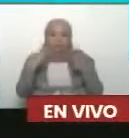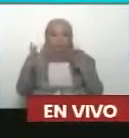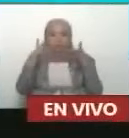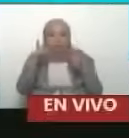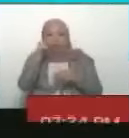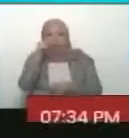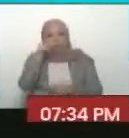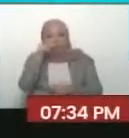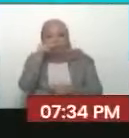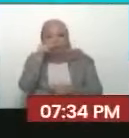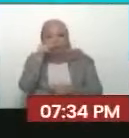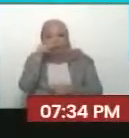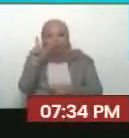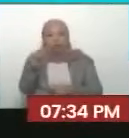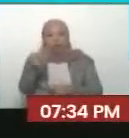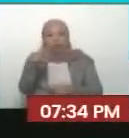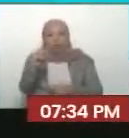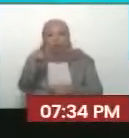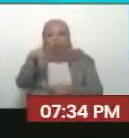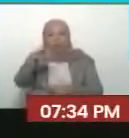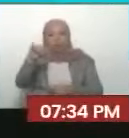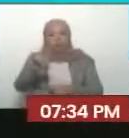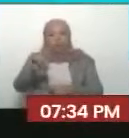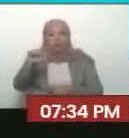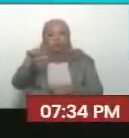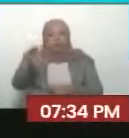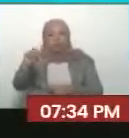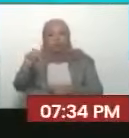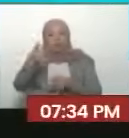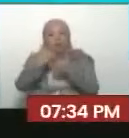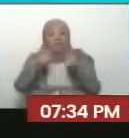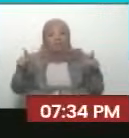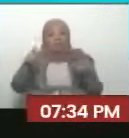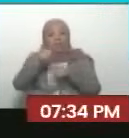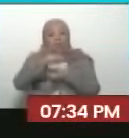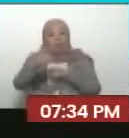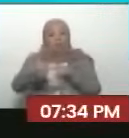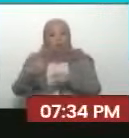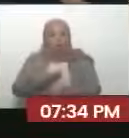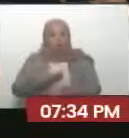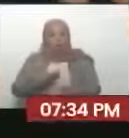Gonzalo Enrique Díaz, alcalde de Libertador, Palo Negro.